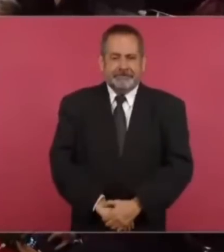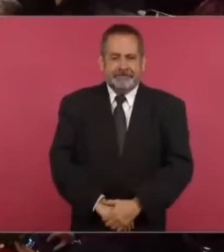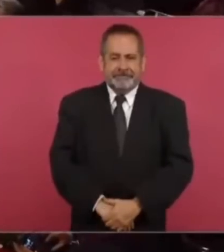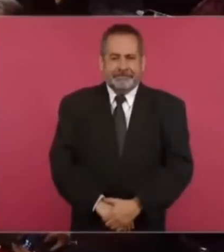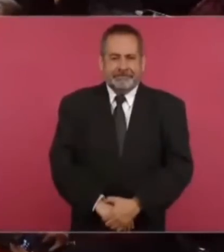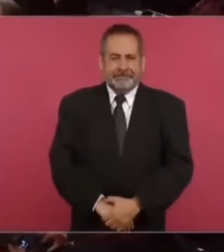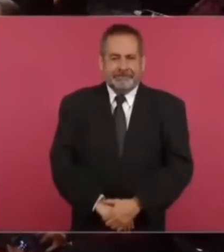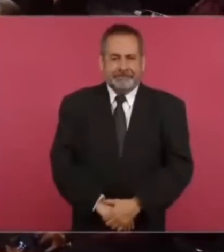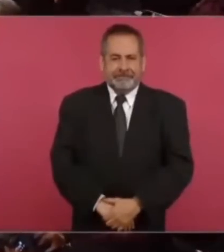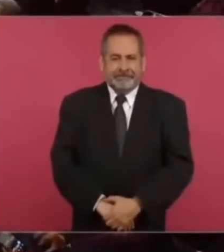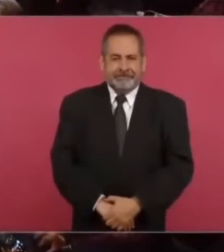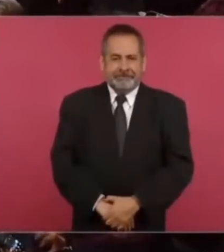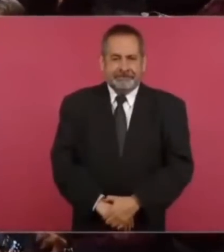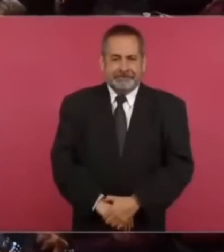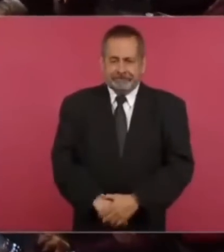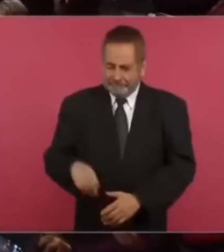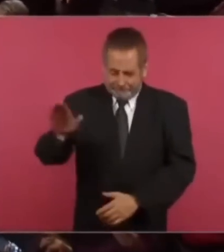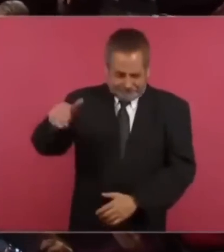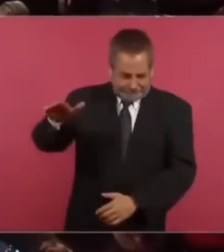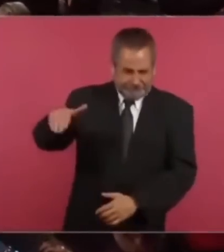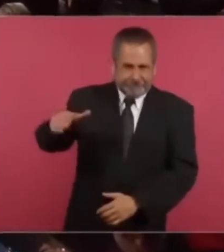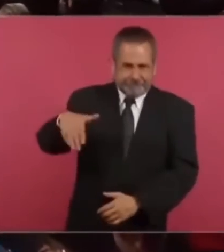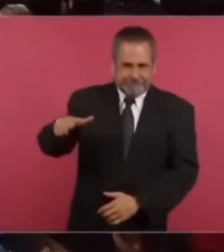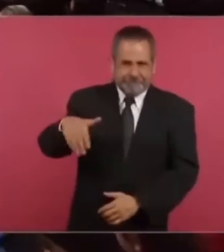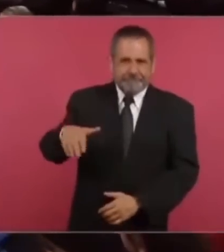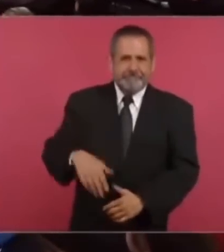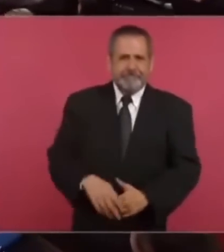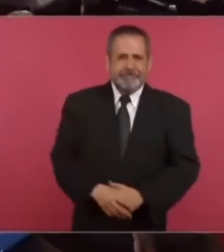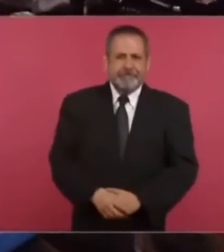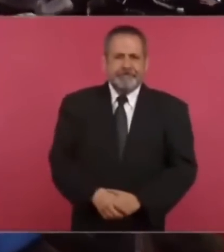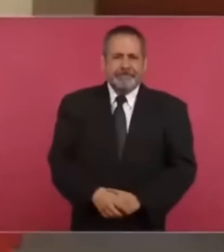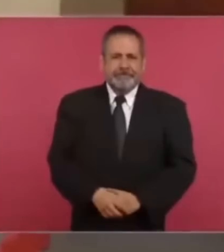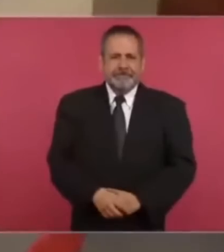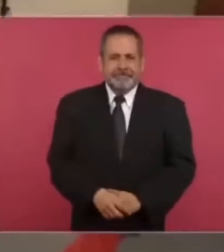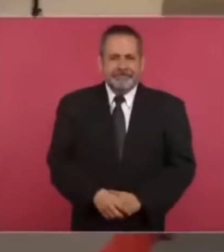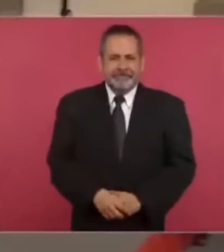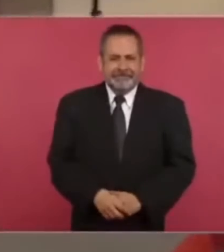están tan pendientes que ven.